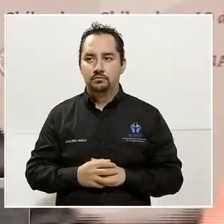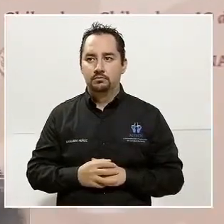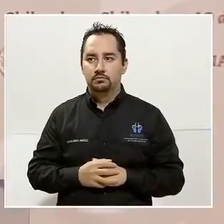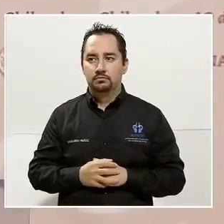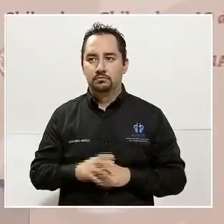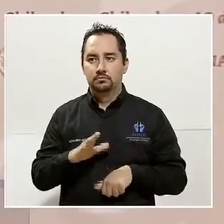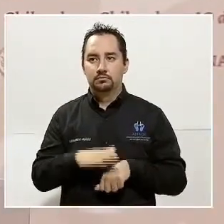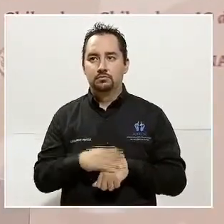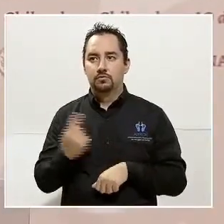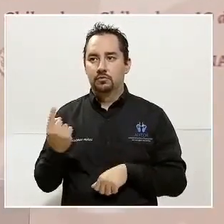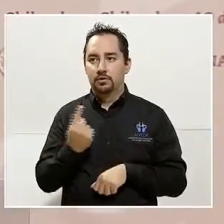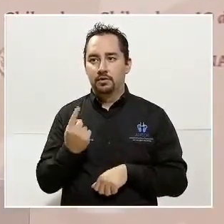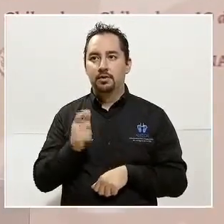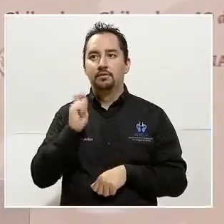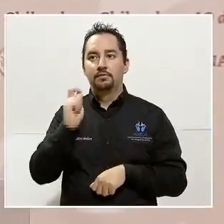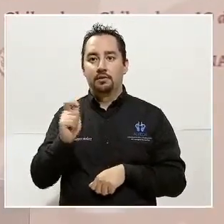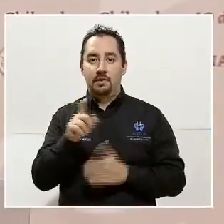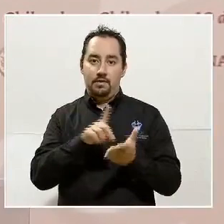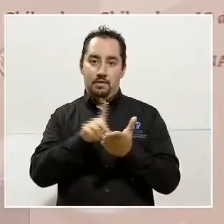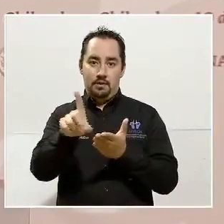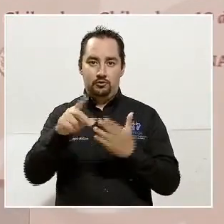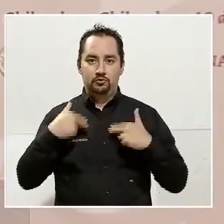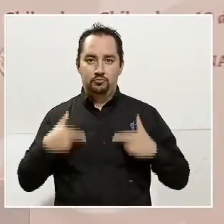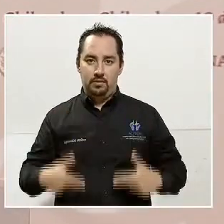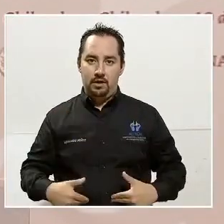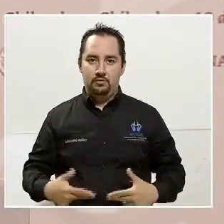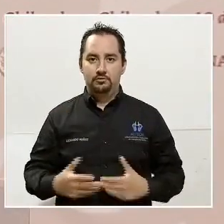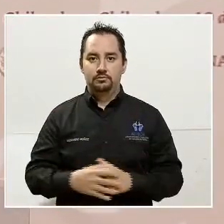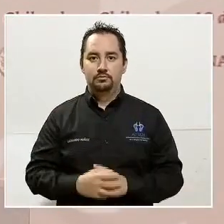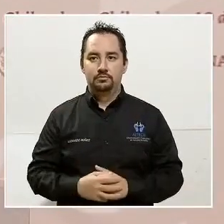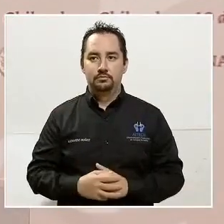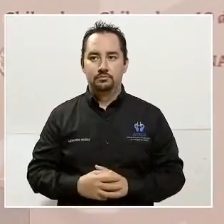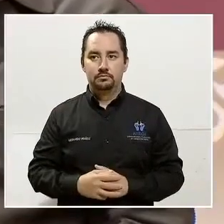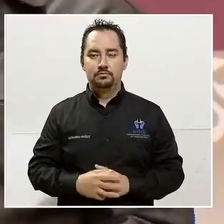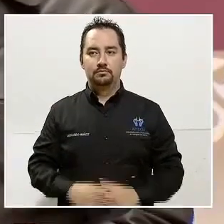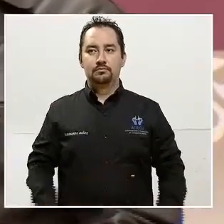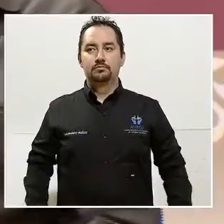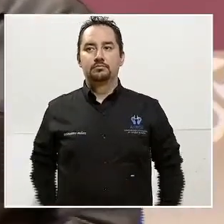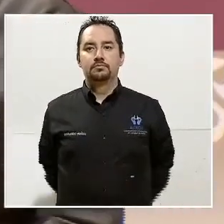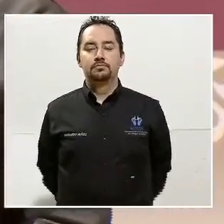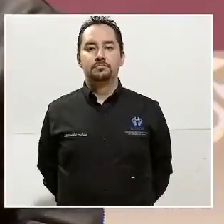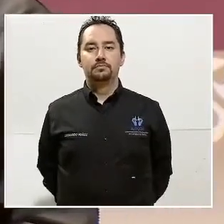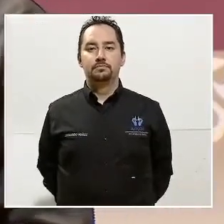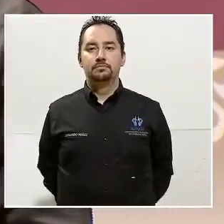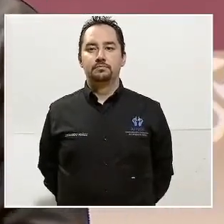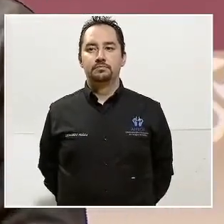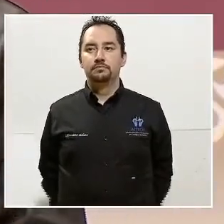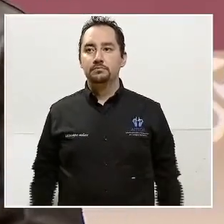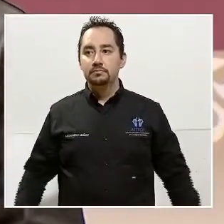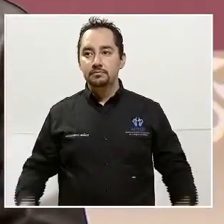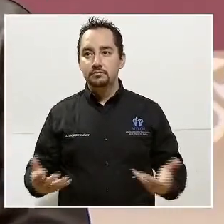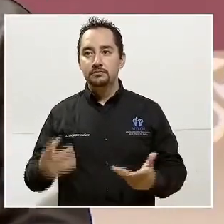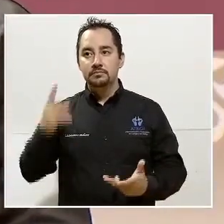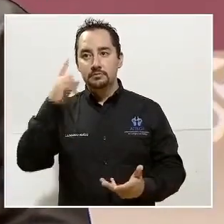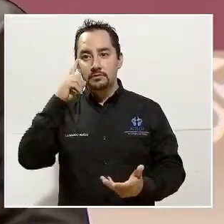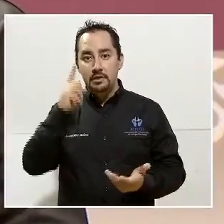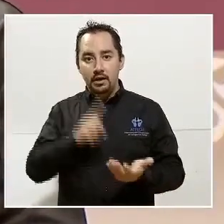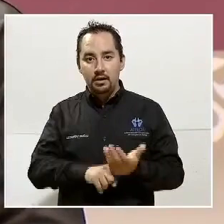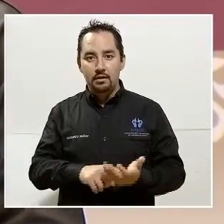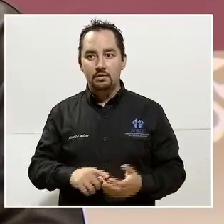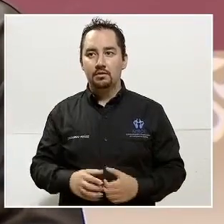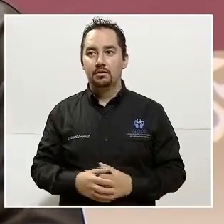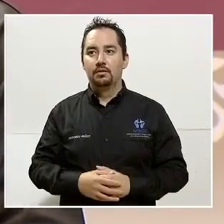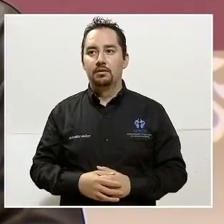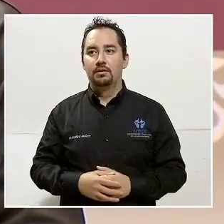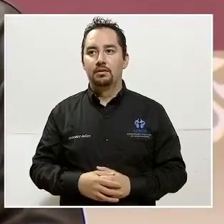porque se trata de la Comisión de Derechos Humanos. ¿Qué creen? Que había una resistencia,